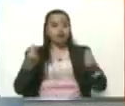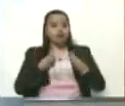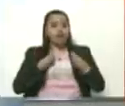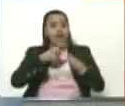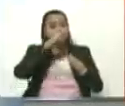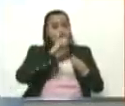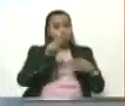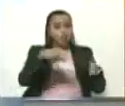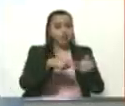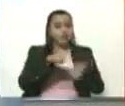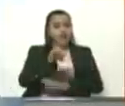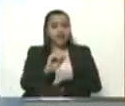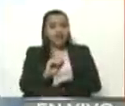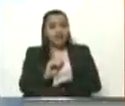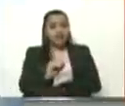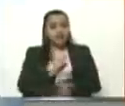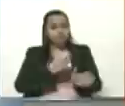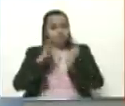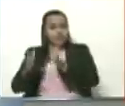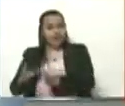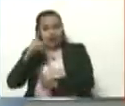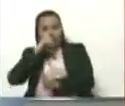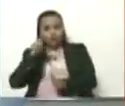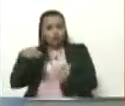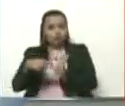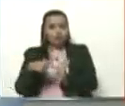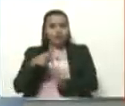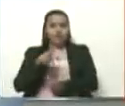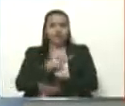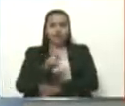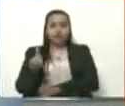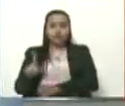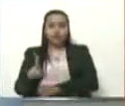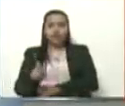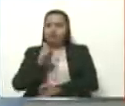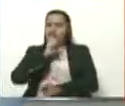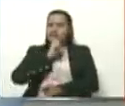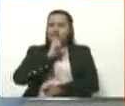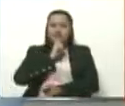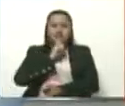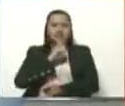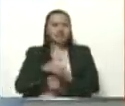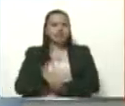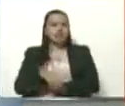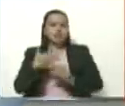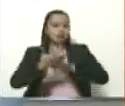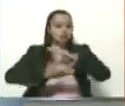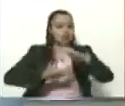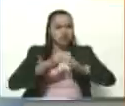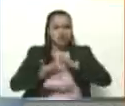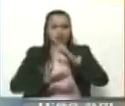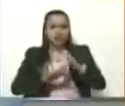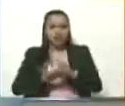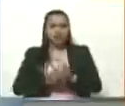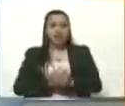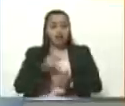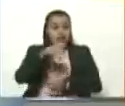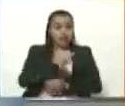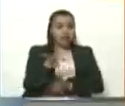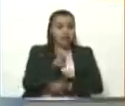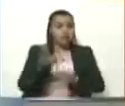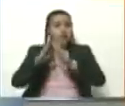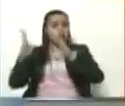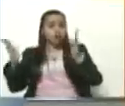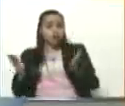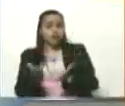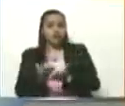año 2020 y el año 2021 una muy dura circunstancia no sólo en venezuela sino en el